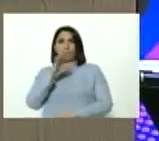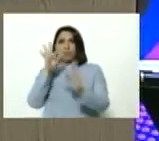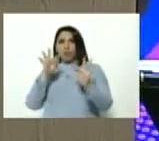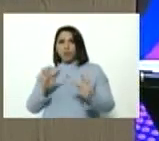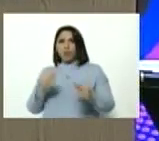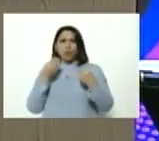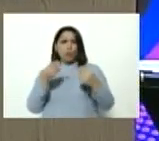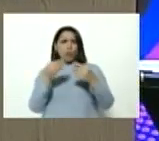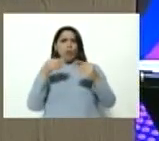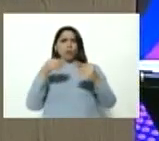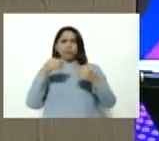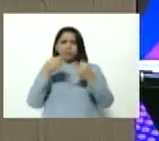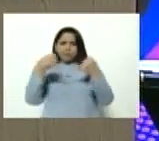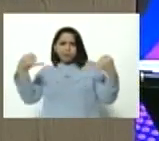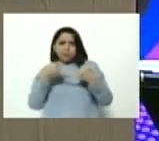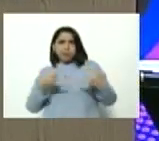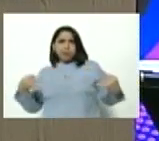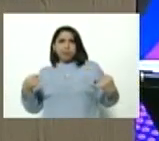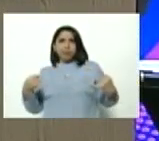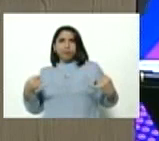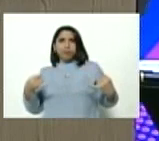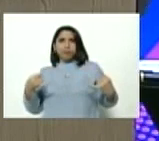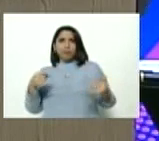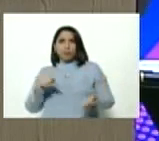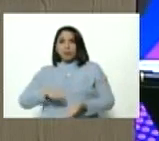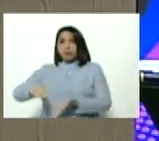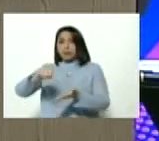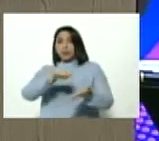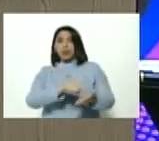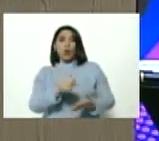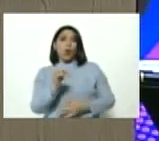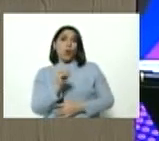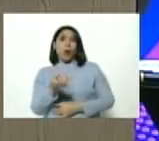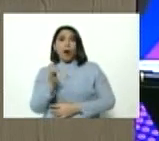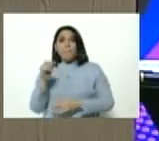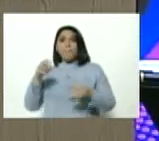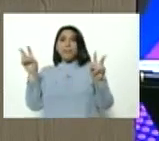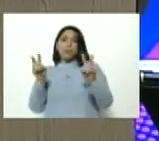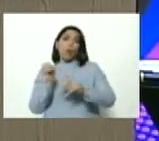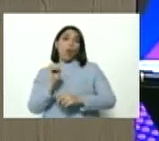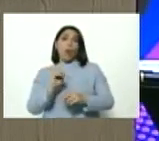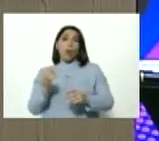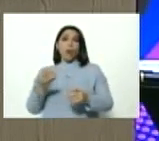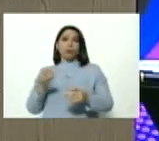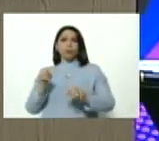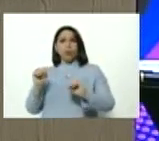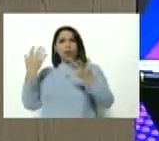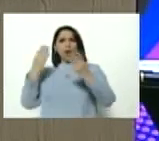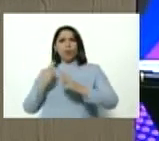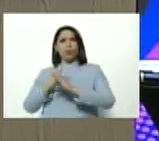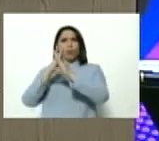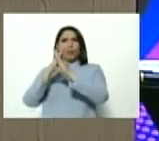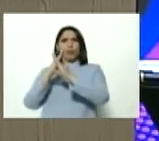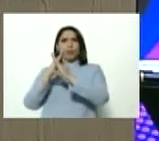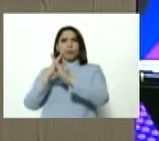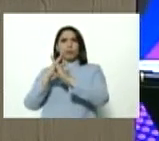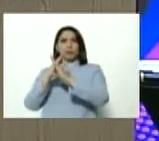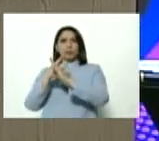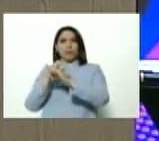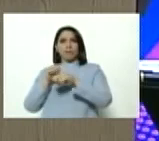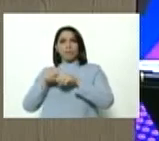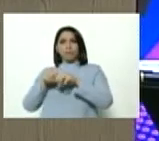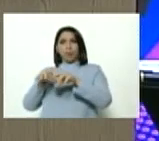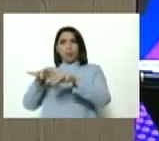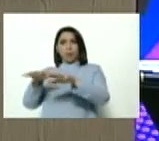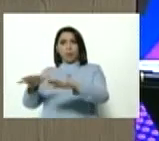medir si hay victoria o si no se ha logrado contener la